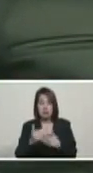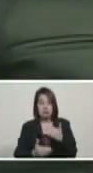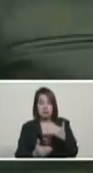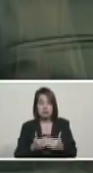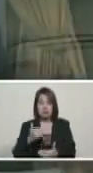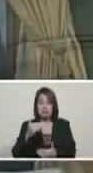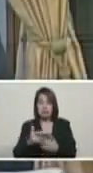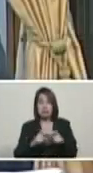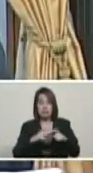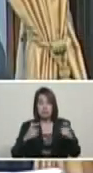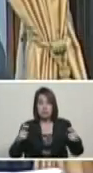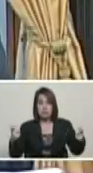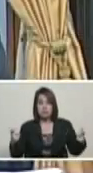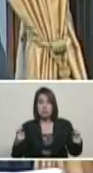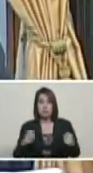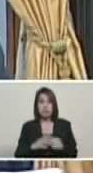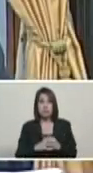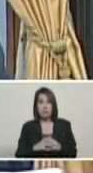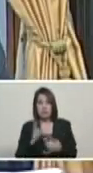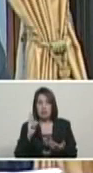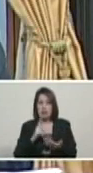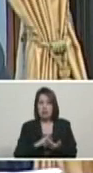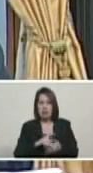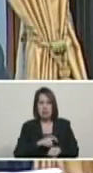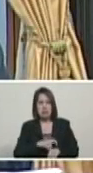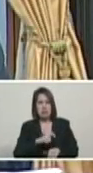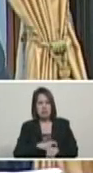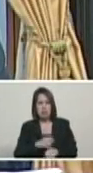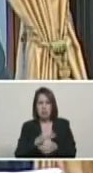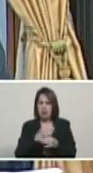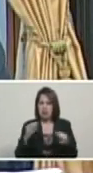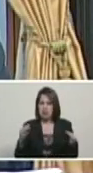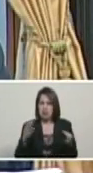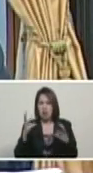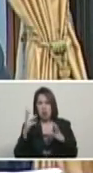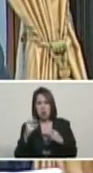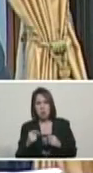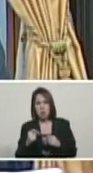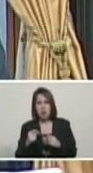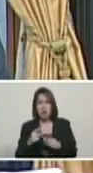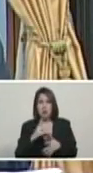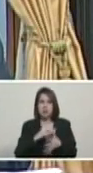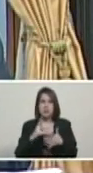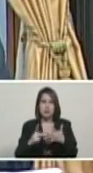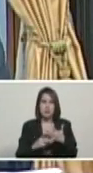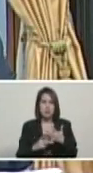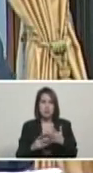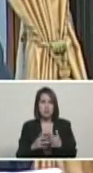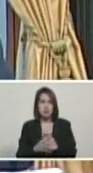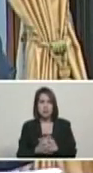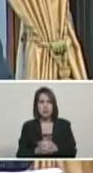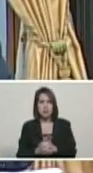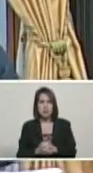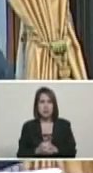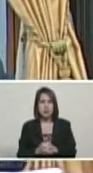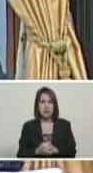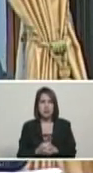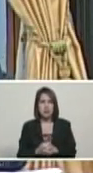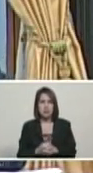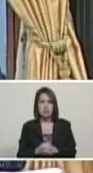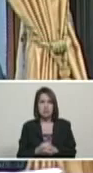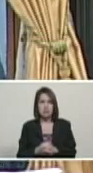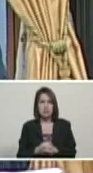CLAP. La llegada, la frecuencia, la calidad, el número de productos, etcétera, etcétera, etcétera,